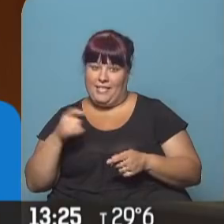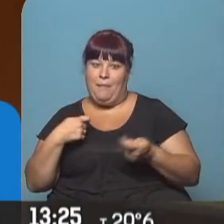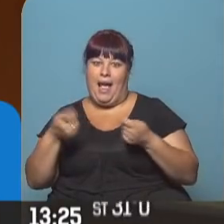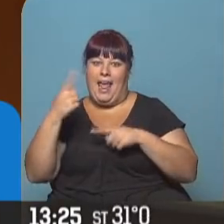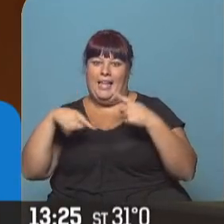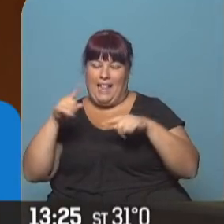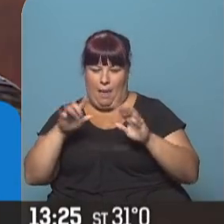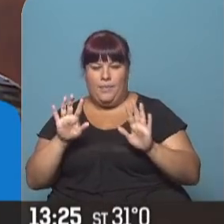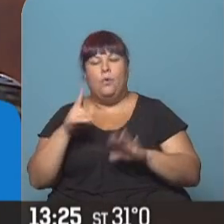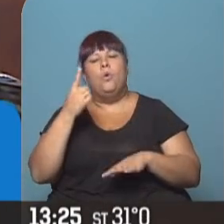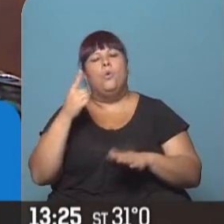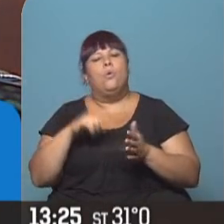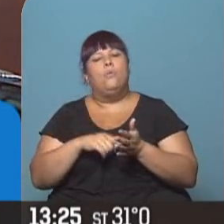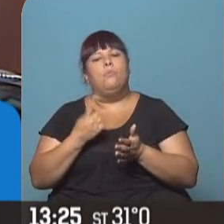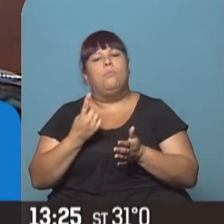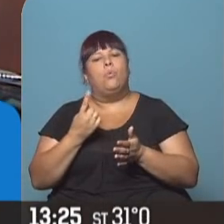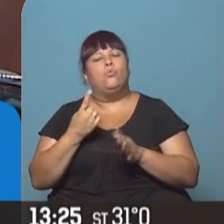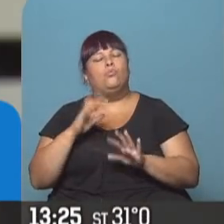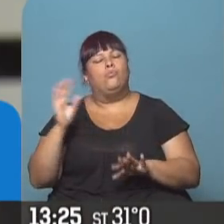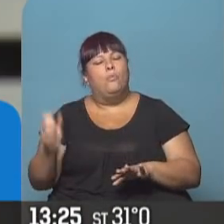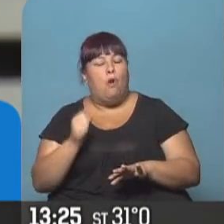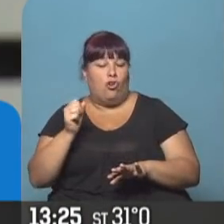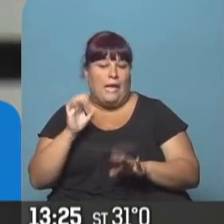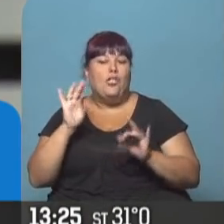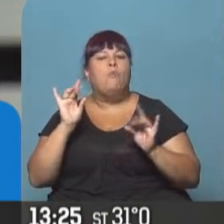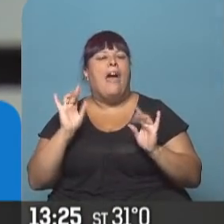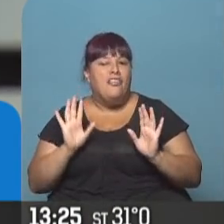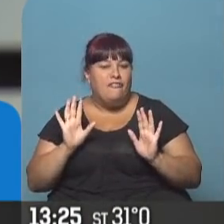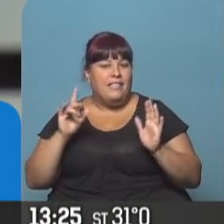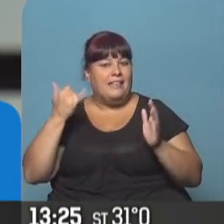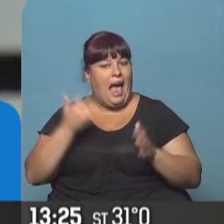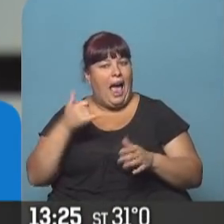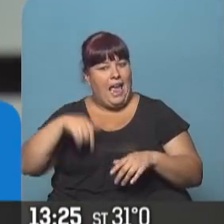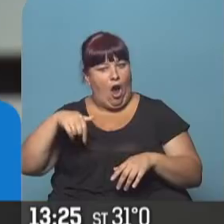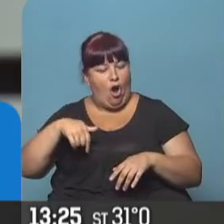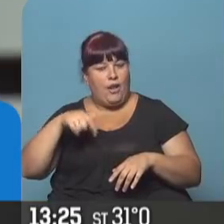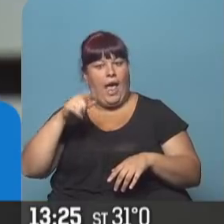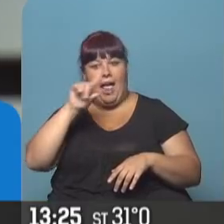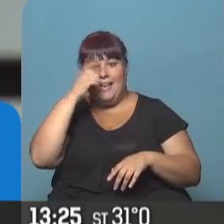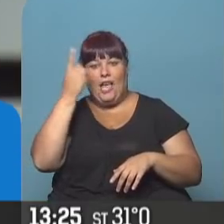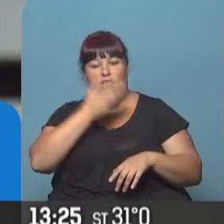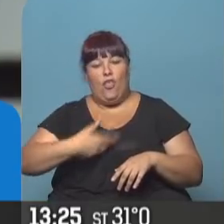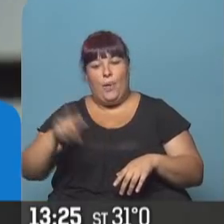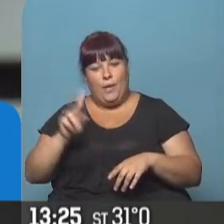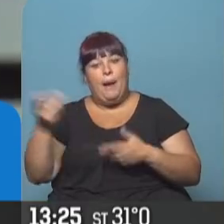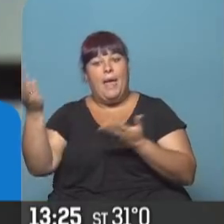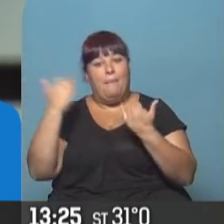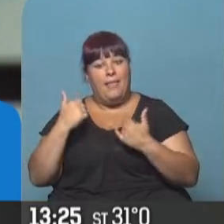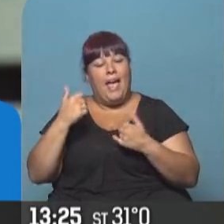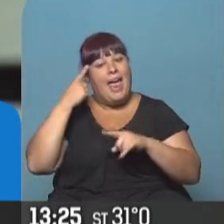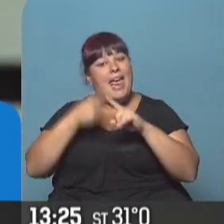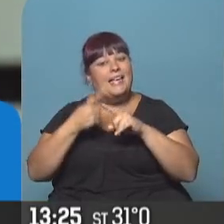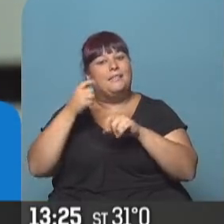administrativa. Uno de los puntos más importantes o más complicados y deficientes que está teniendo en este momento el Estado venezolano para enviarnos a nosotros son los